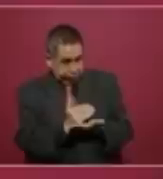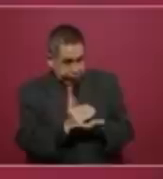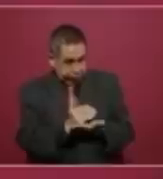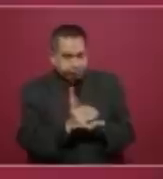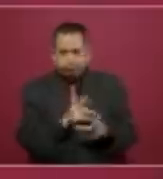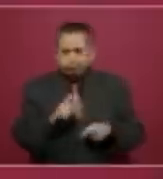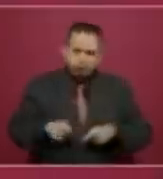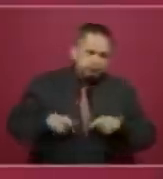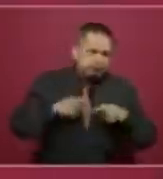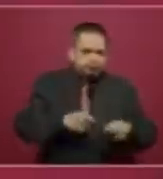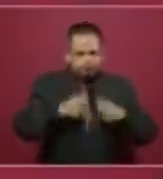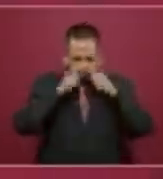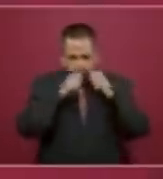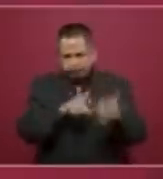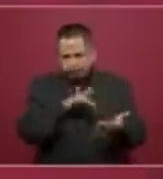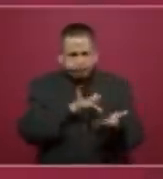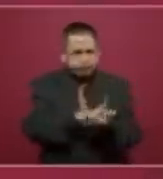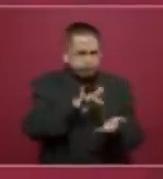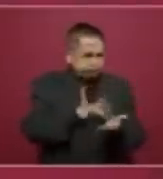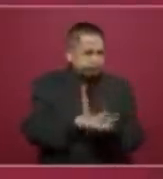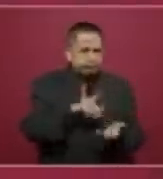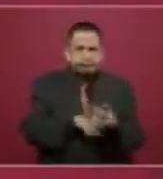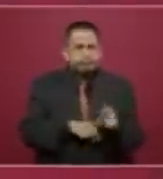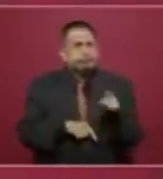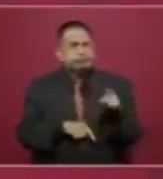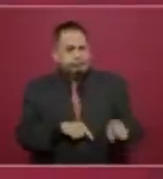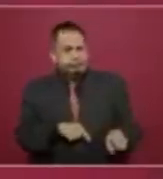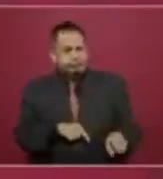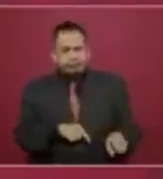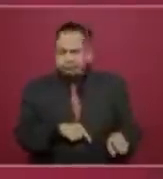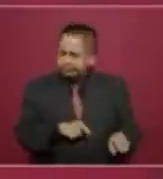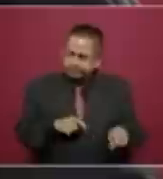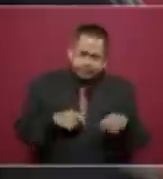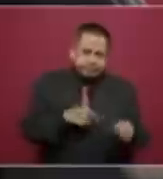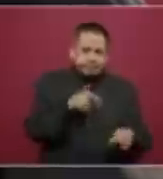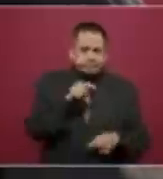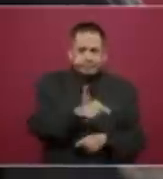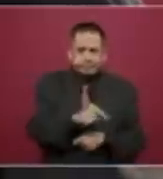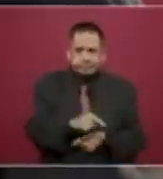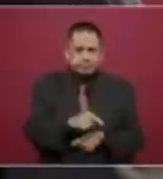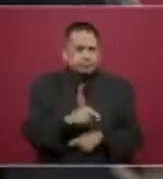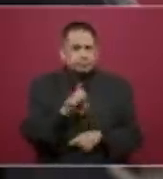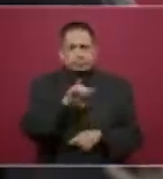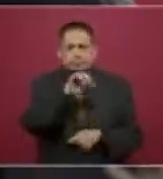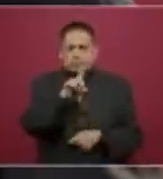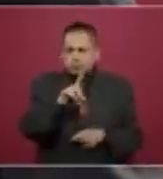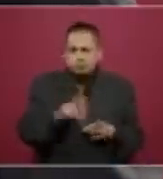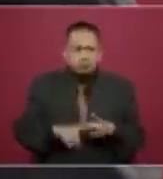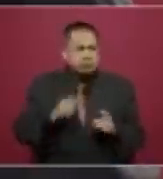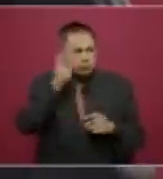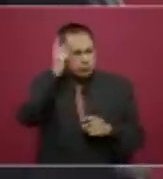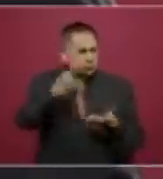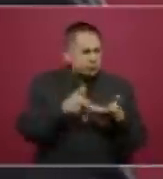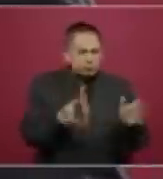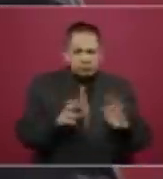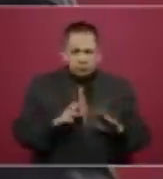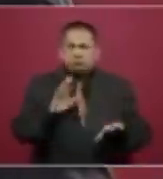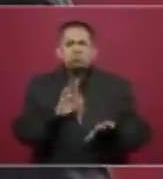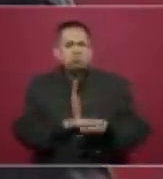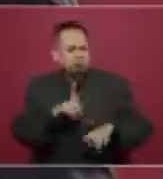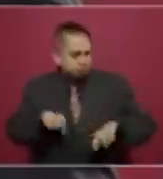producción tenga un productor, sea ejidatario o pequeño propietario, más